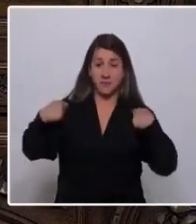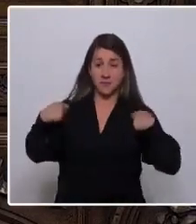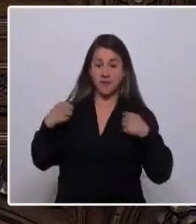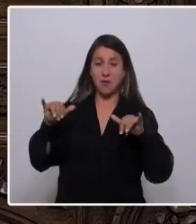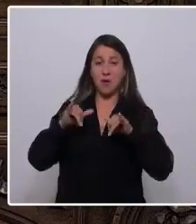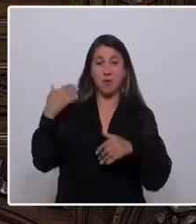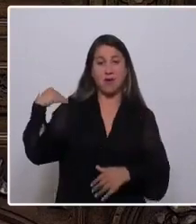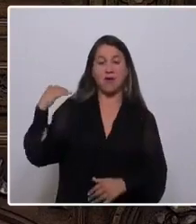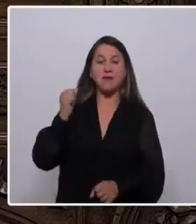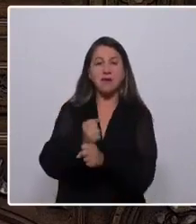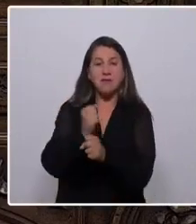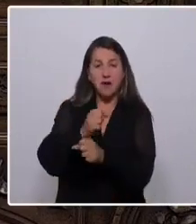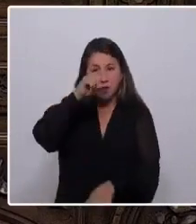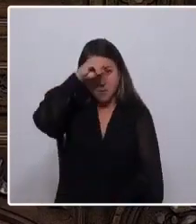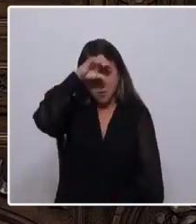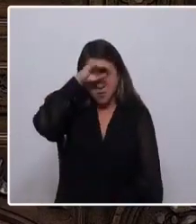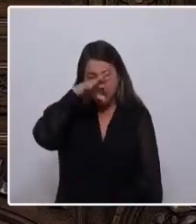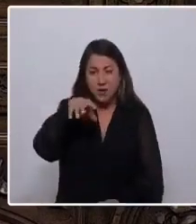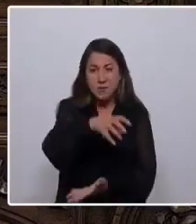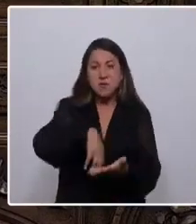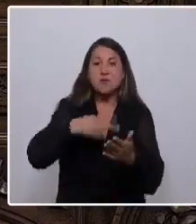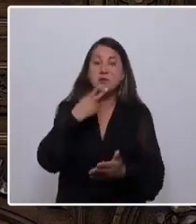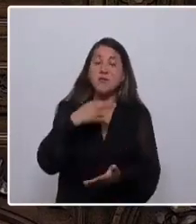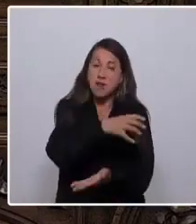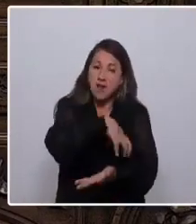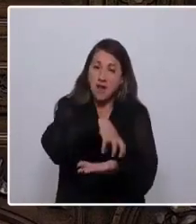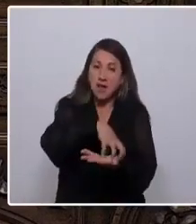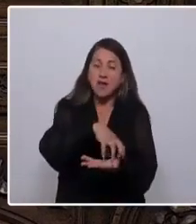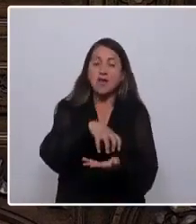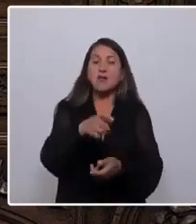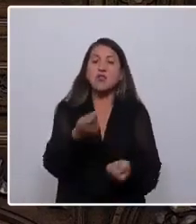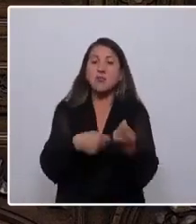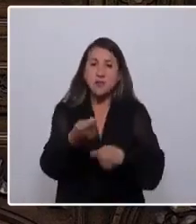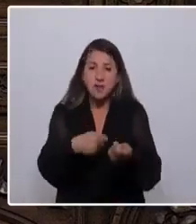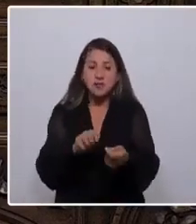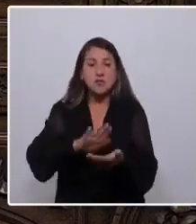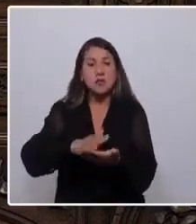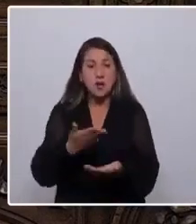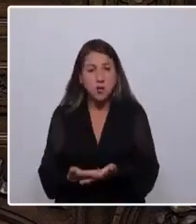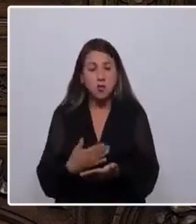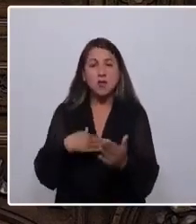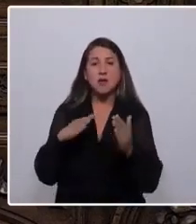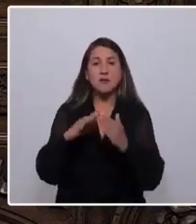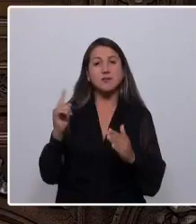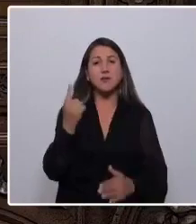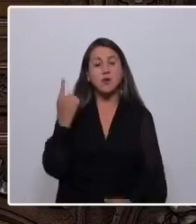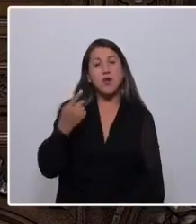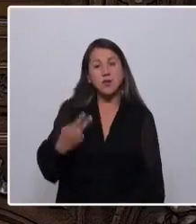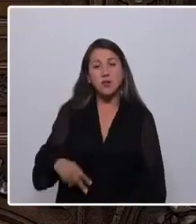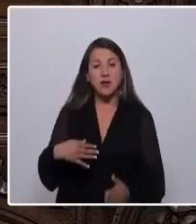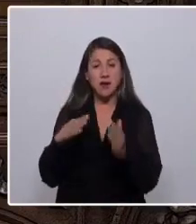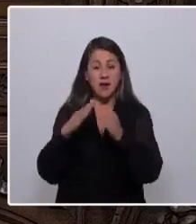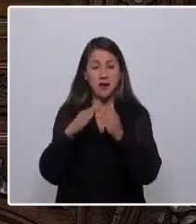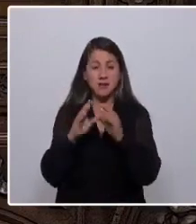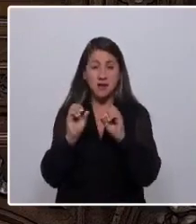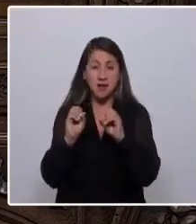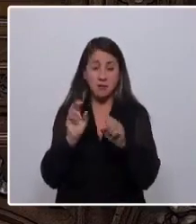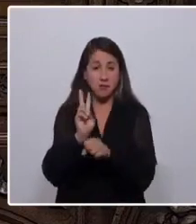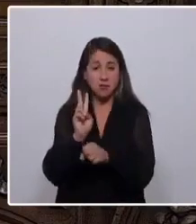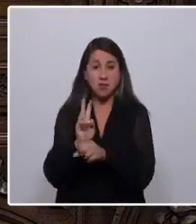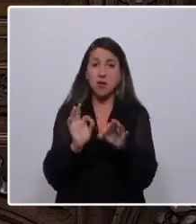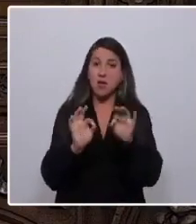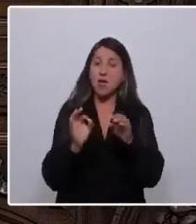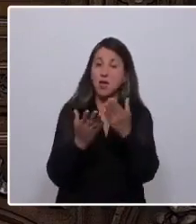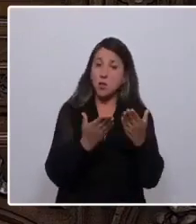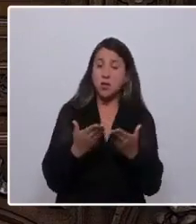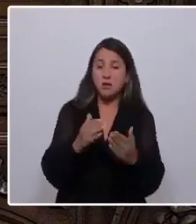en las minas, pobladoras, migrantes, trabajadoras del comercio, de la salud, de casa particular, educadoras y estudiantes, mujeres que,